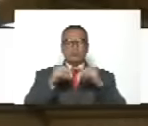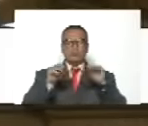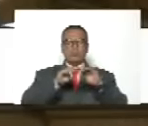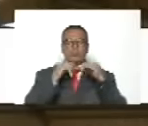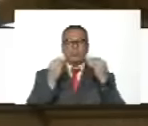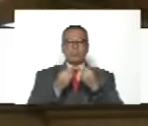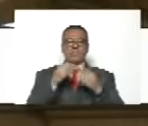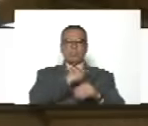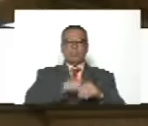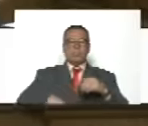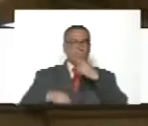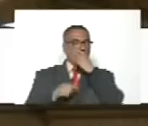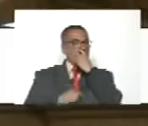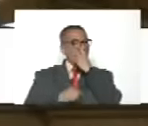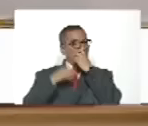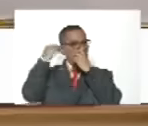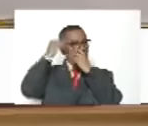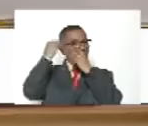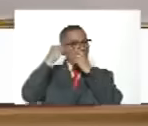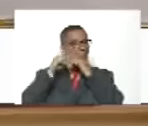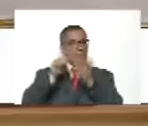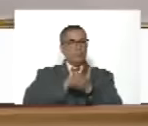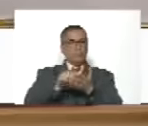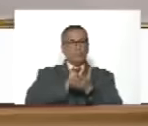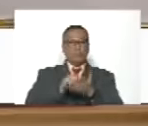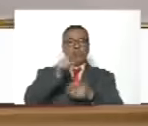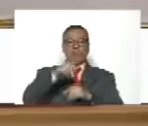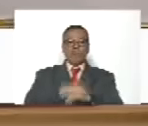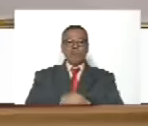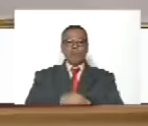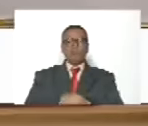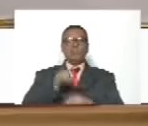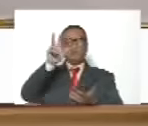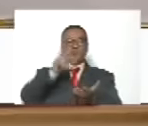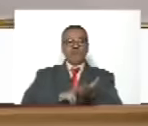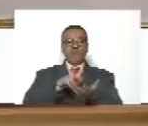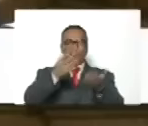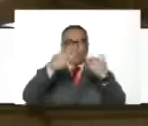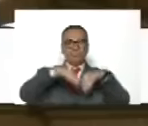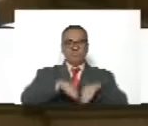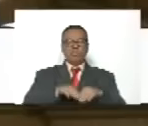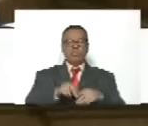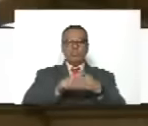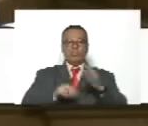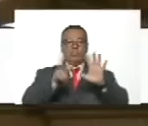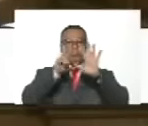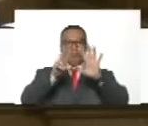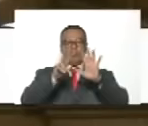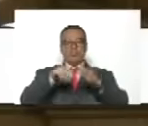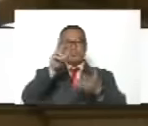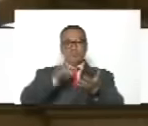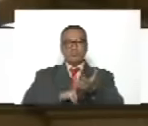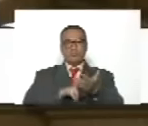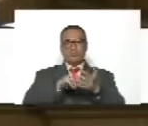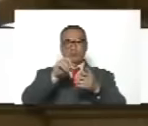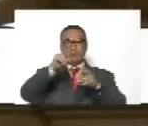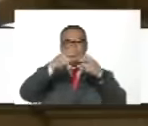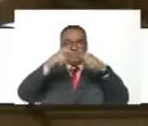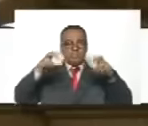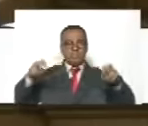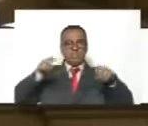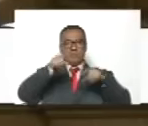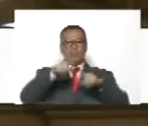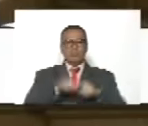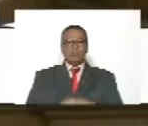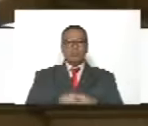ciudadano presidente. En consideración el artículo. Aprobado. Siguiente. Séptimo, se sugiere aprobar un nuevo epígrafe, el cual